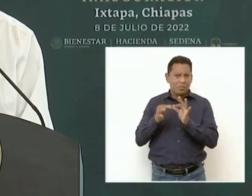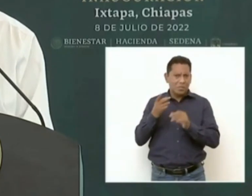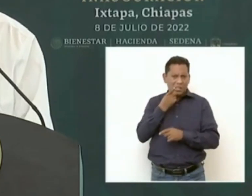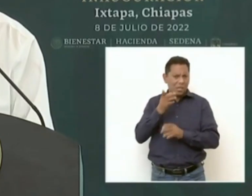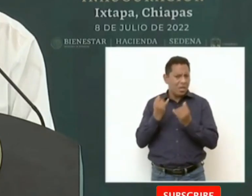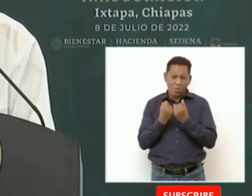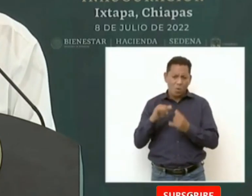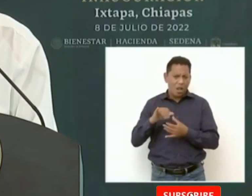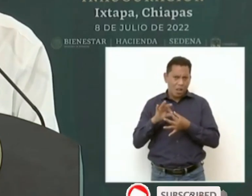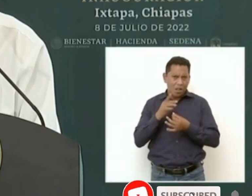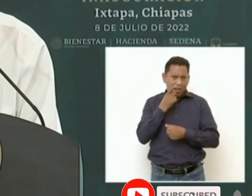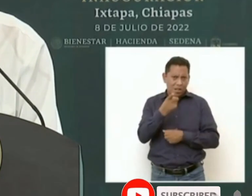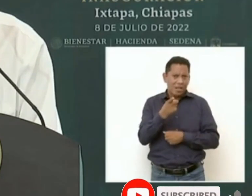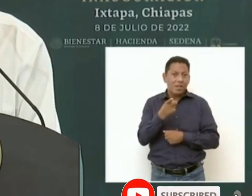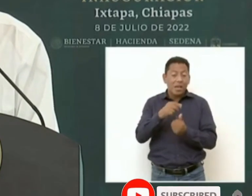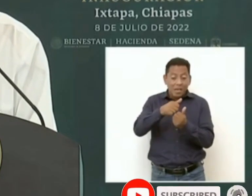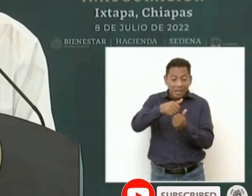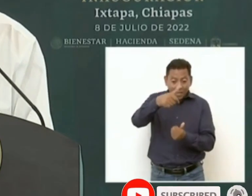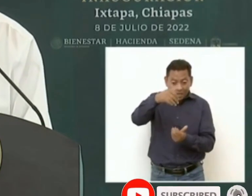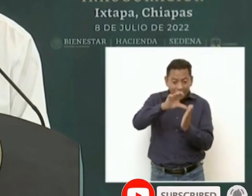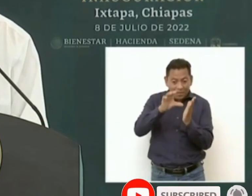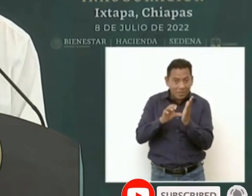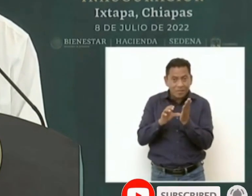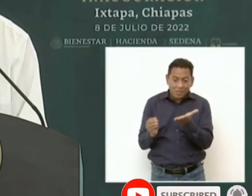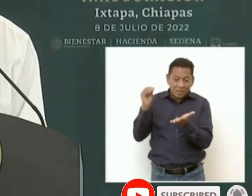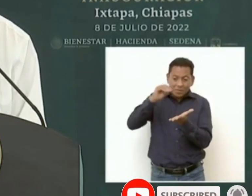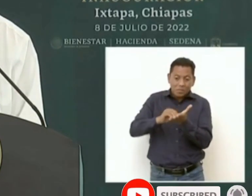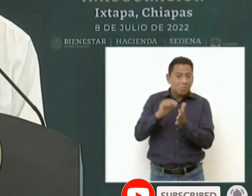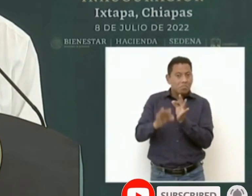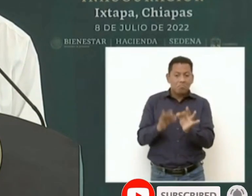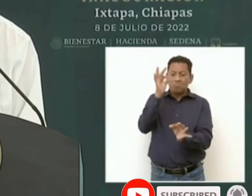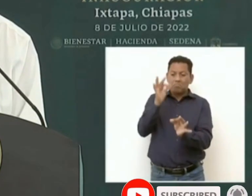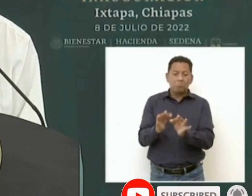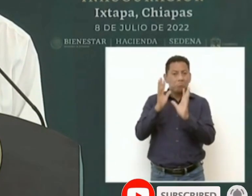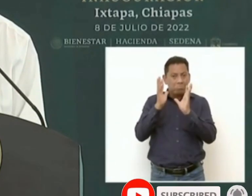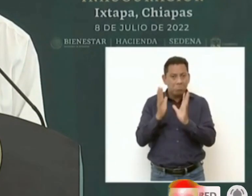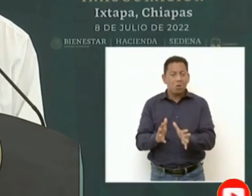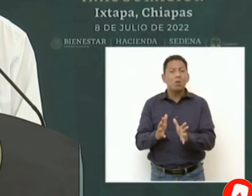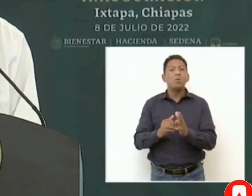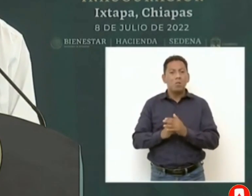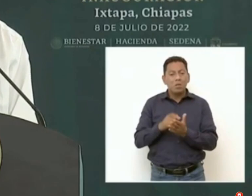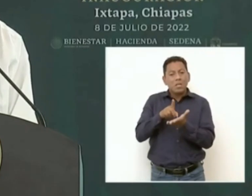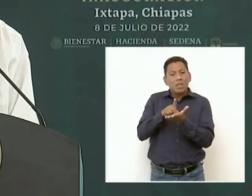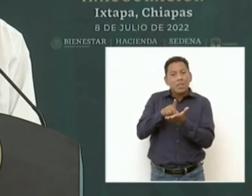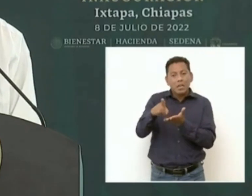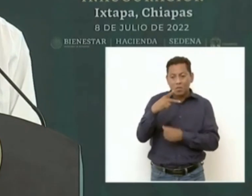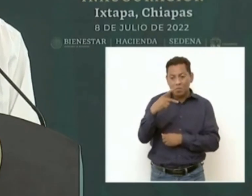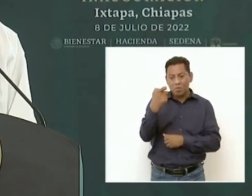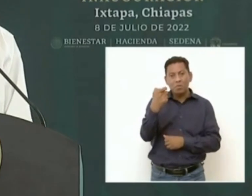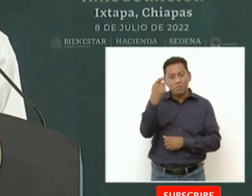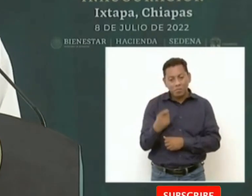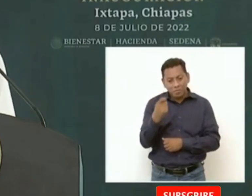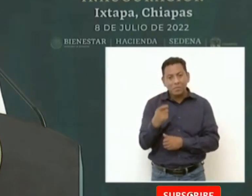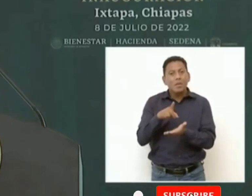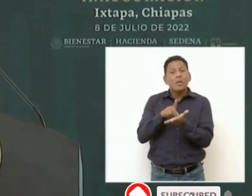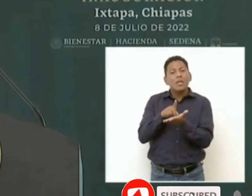establecido en la Constitución, ya se elevó a rango constitucional el derecho a la pensión,